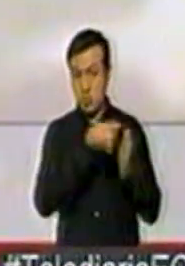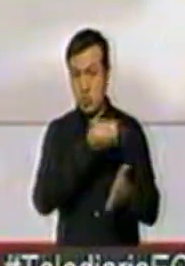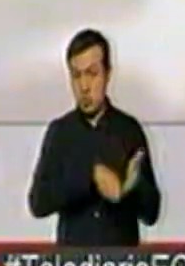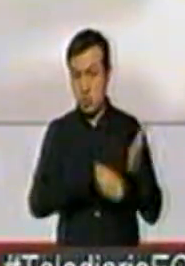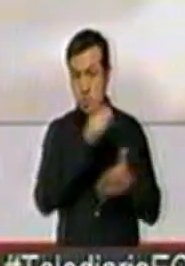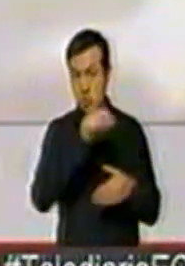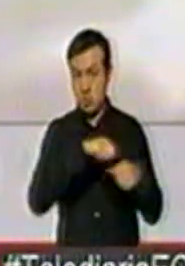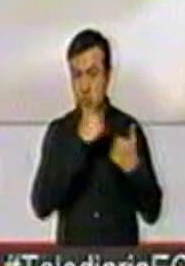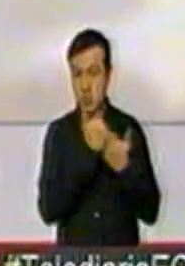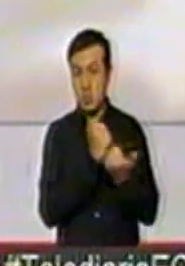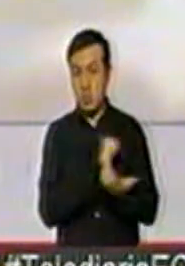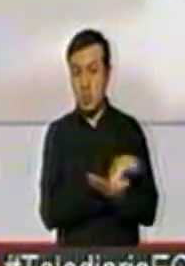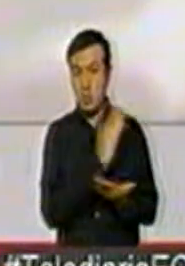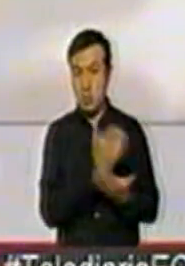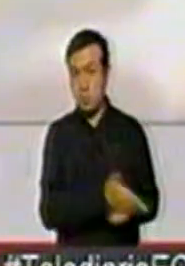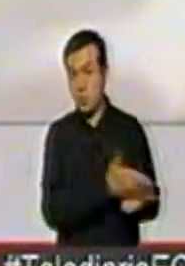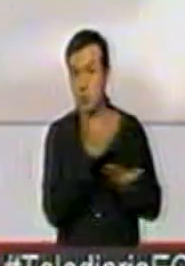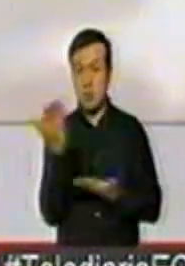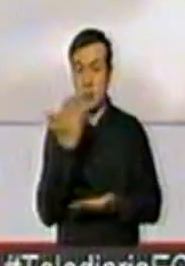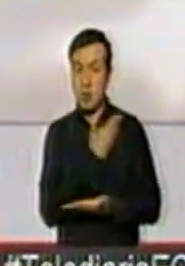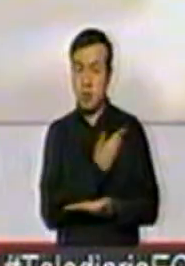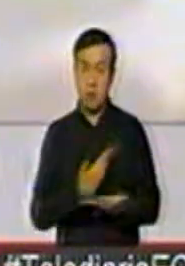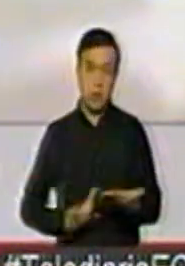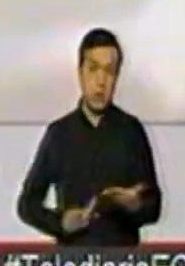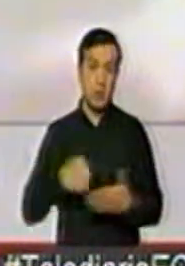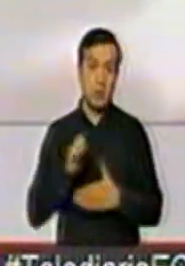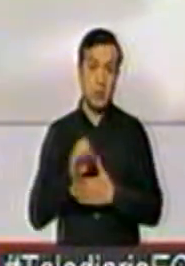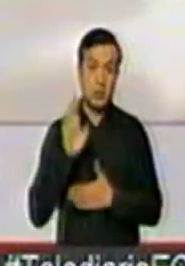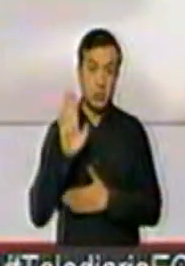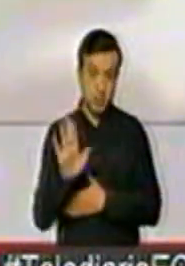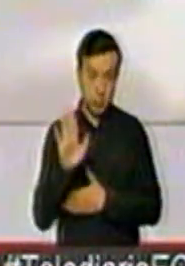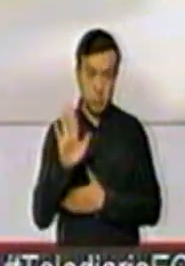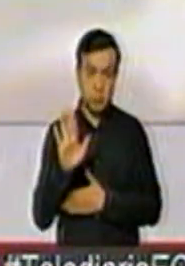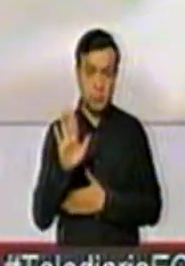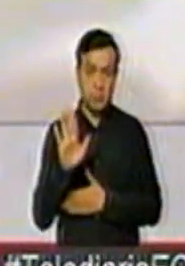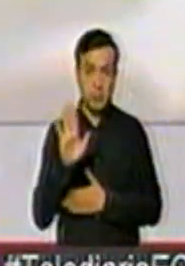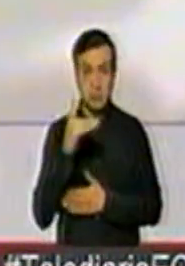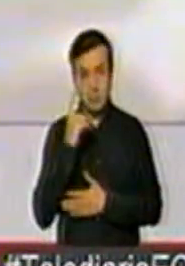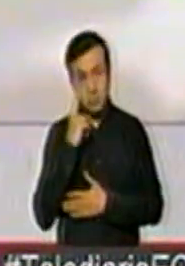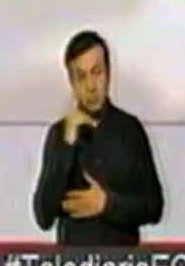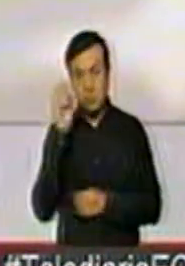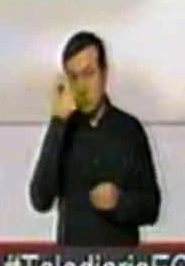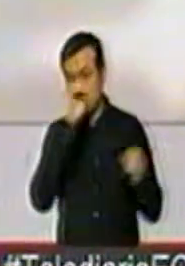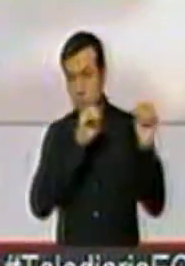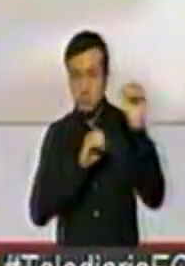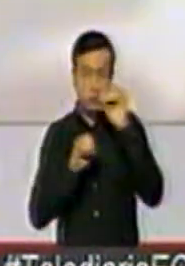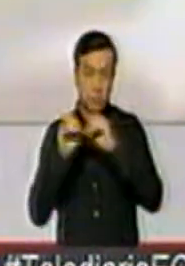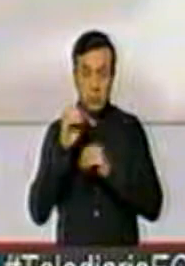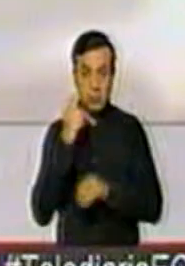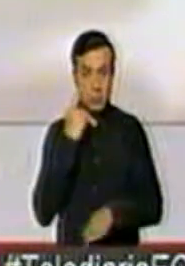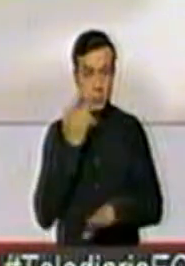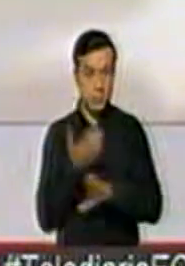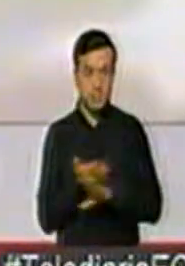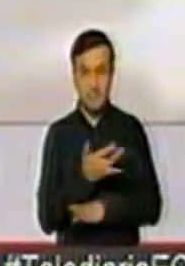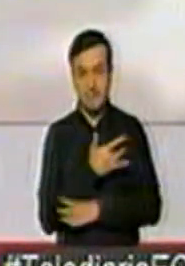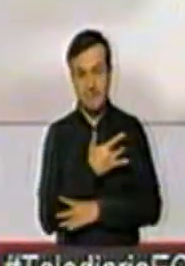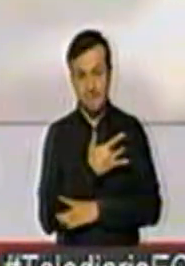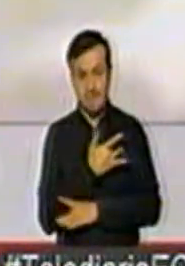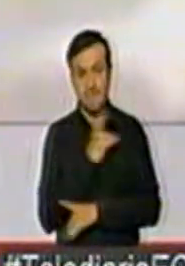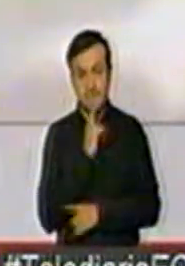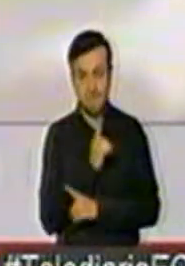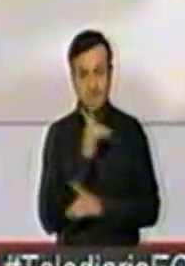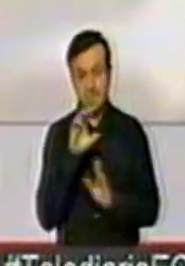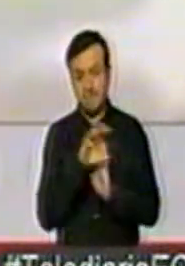por la Asamblea Nacional pasen a conocimiento del presidente de la República, que tendrá la posibilidad de objetarlo parcial o totalmente. Lamentablemente, como dice